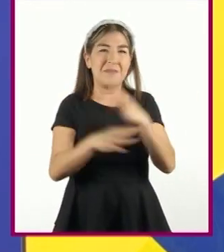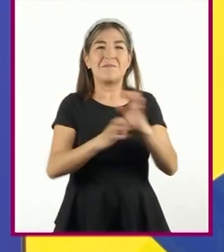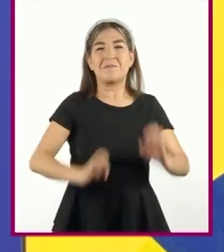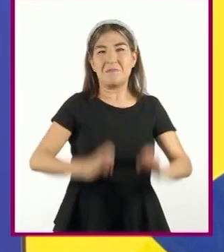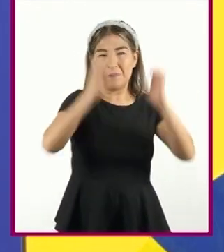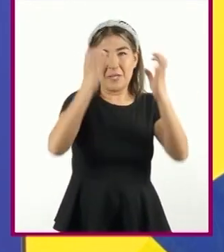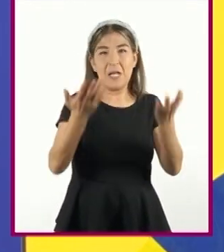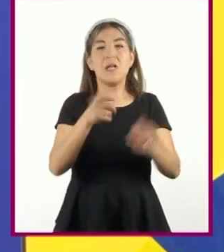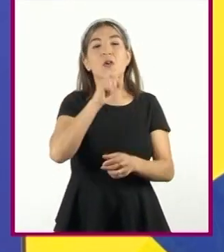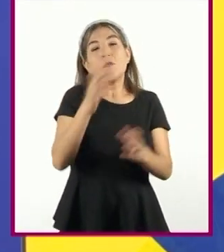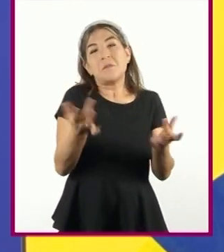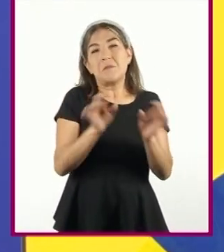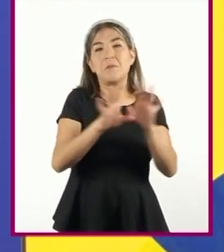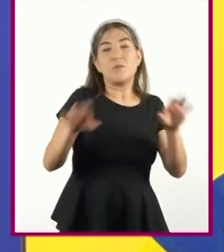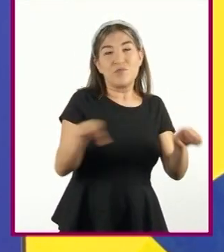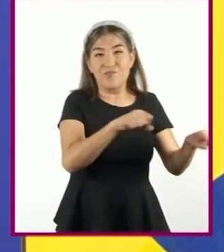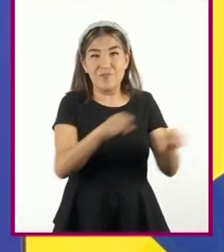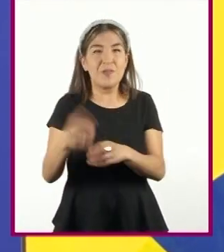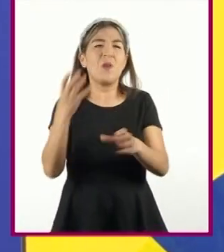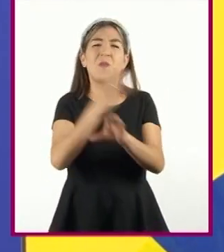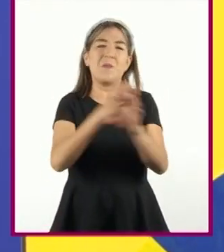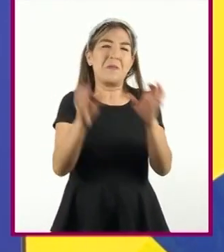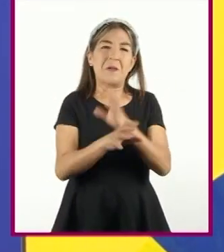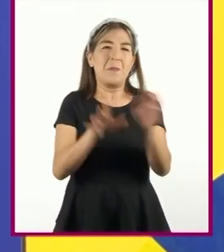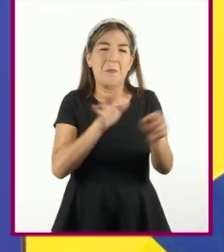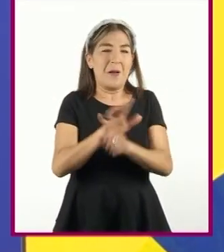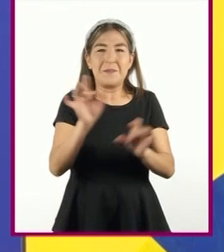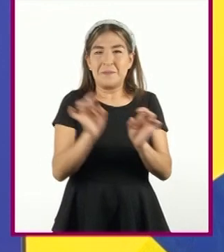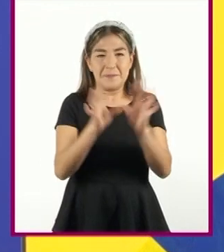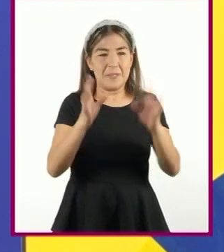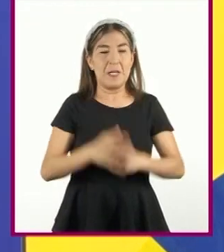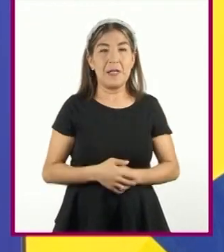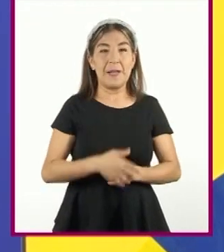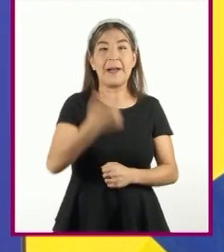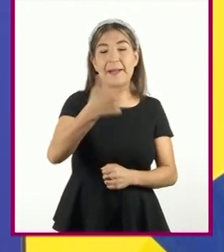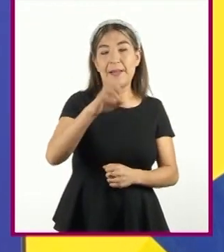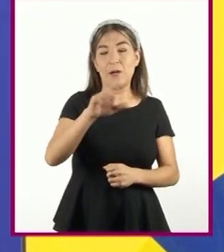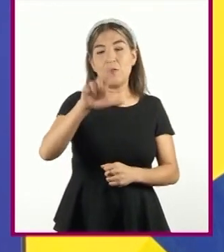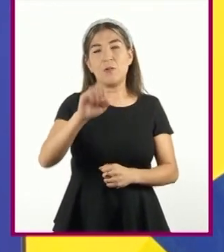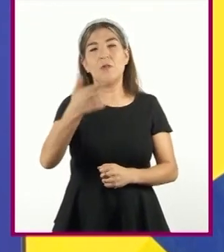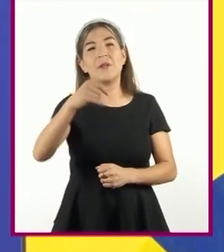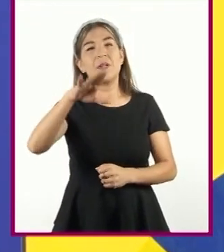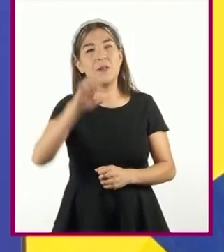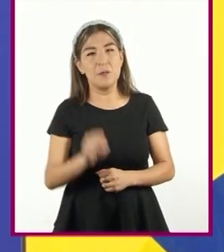eventos naturales o antrópicos. Tenemos riesgos geológicos,